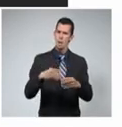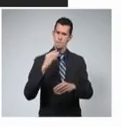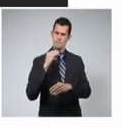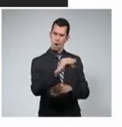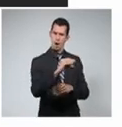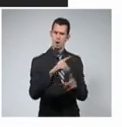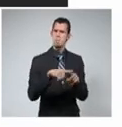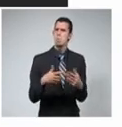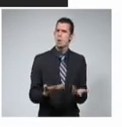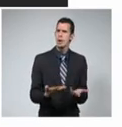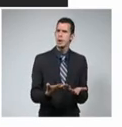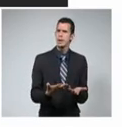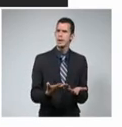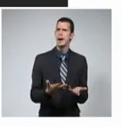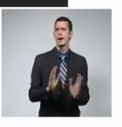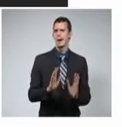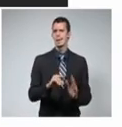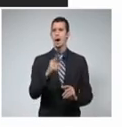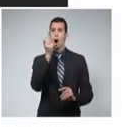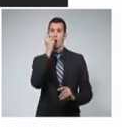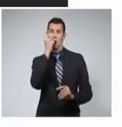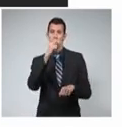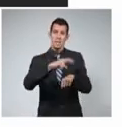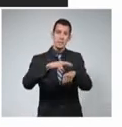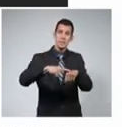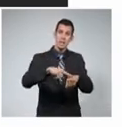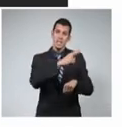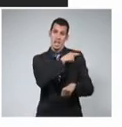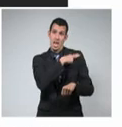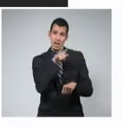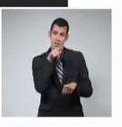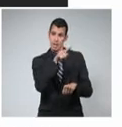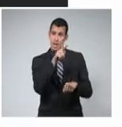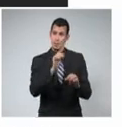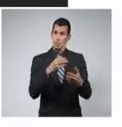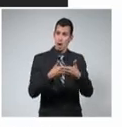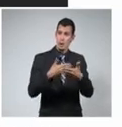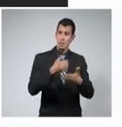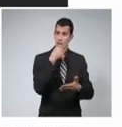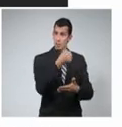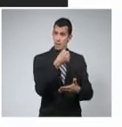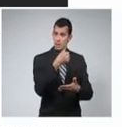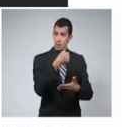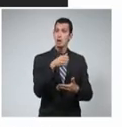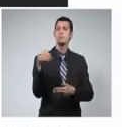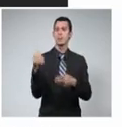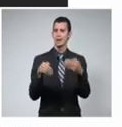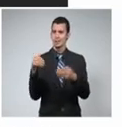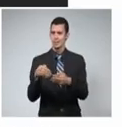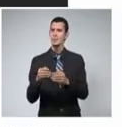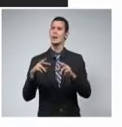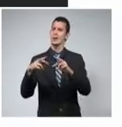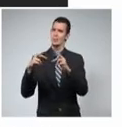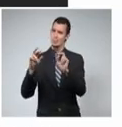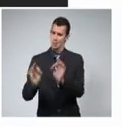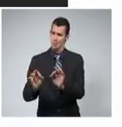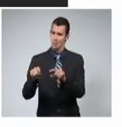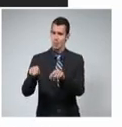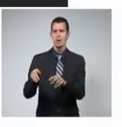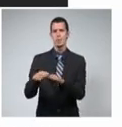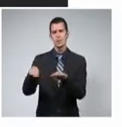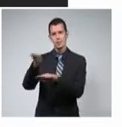concentra este supuesto medio, este medio dependiente, sobre todo en temas culturales, y se dirigen fundamentalmente